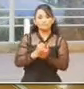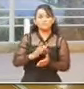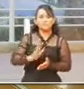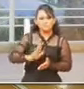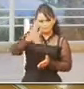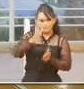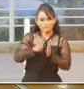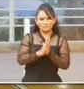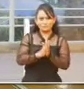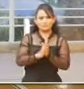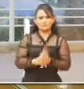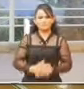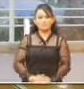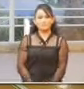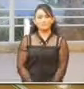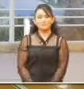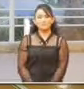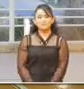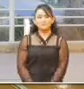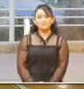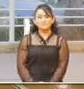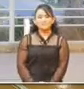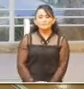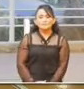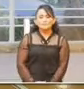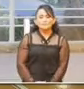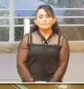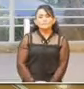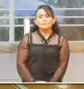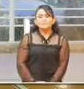manifestarlo de manera económica levantando su mano.